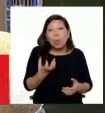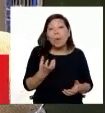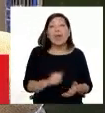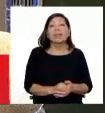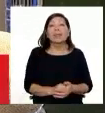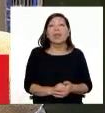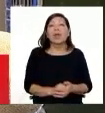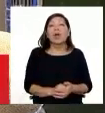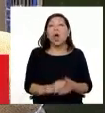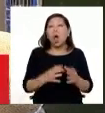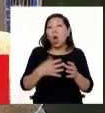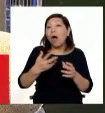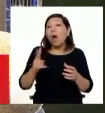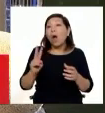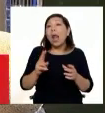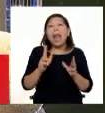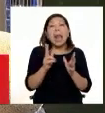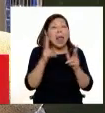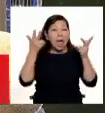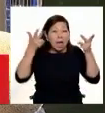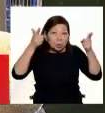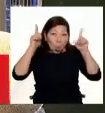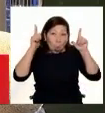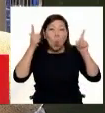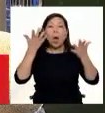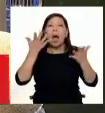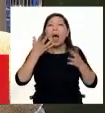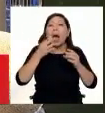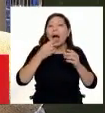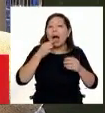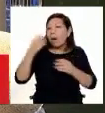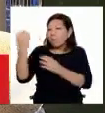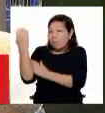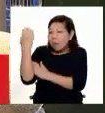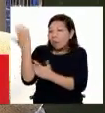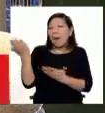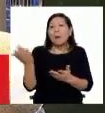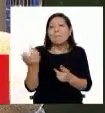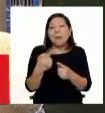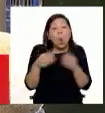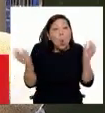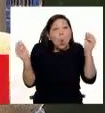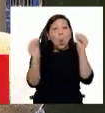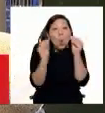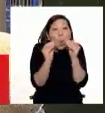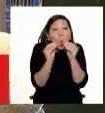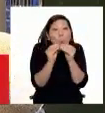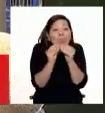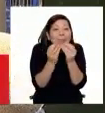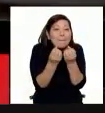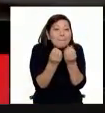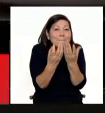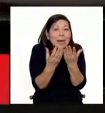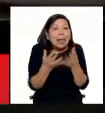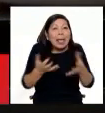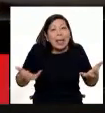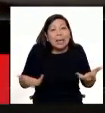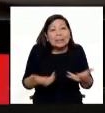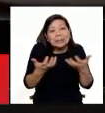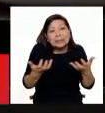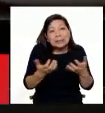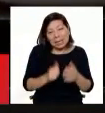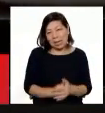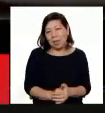las verduras de hoja como la lechuga, espinaca, etcétera. Son dos manos juntas, digamos, y esa cantidad de ensalada es lo